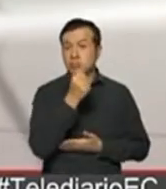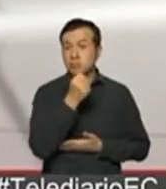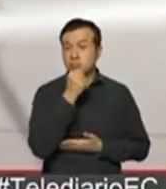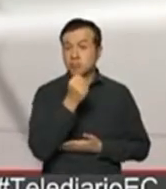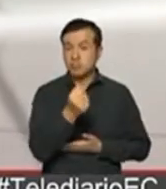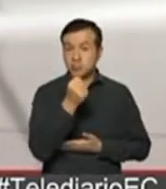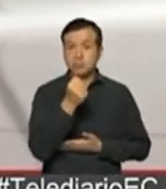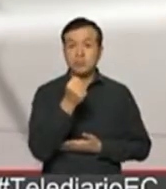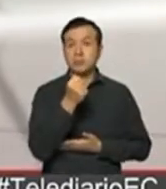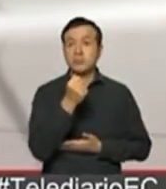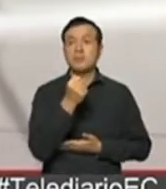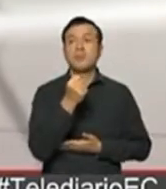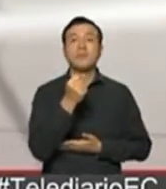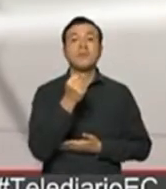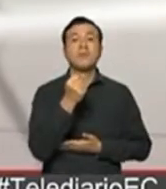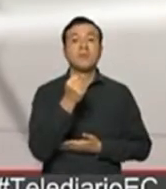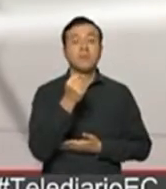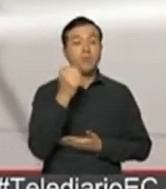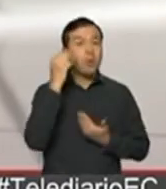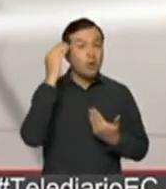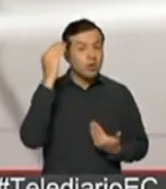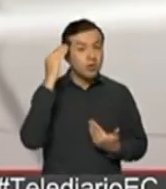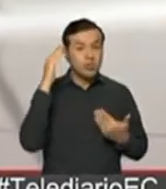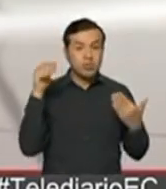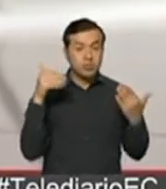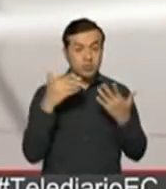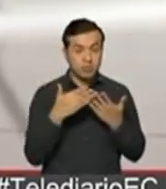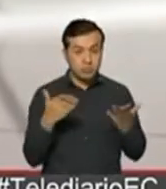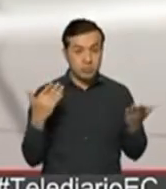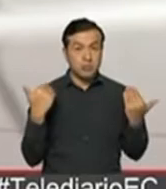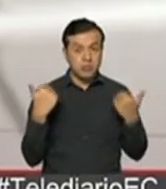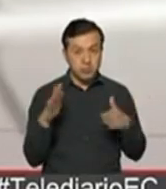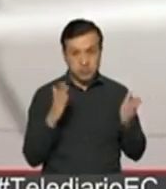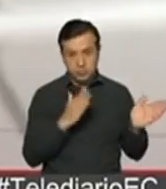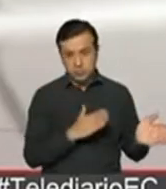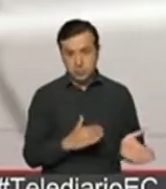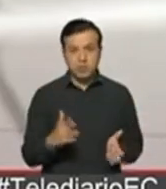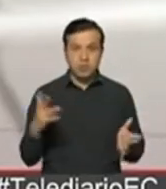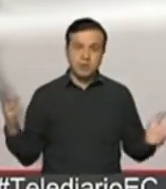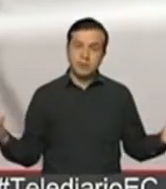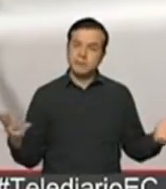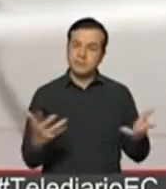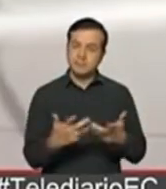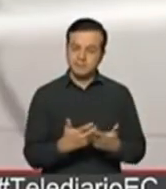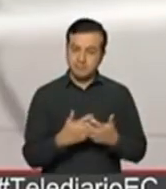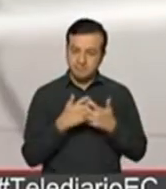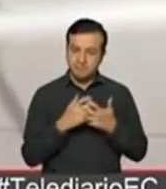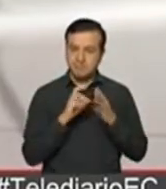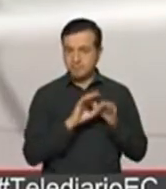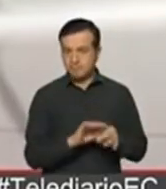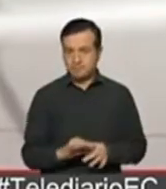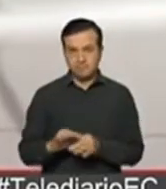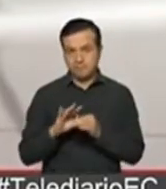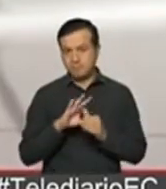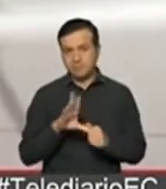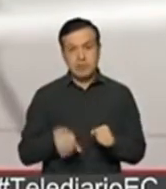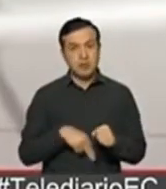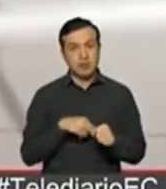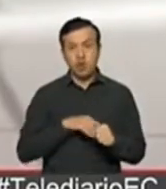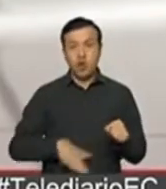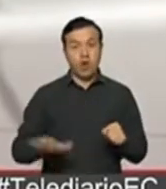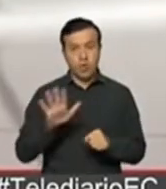a la prensa a los políticos y lo que significa esa cohesión y la unión nacional que